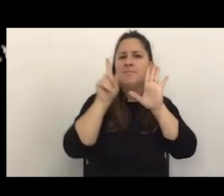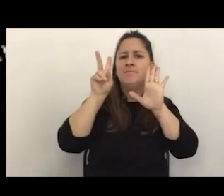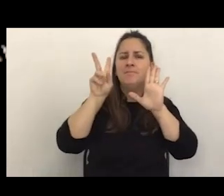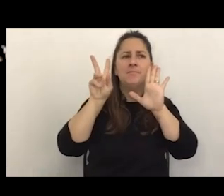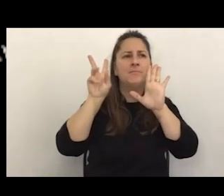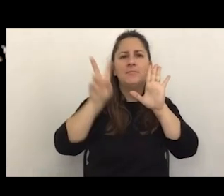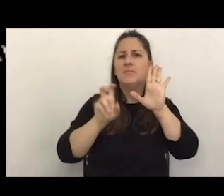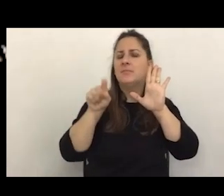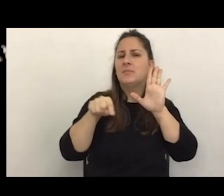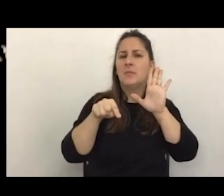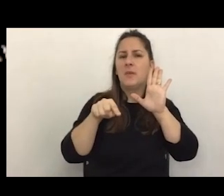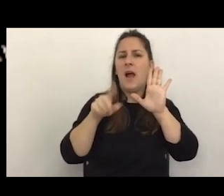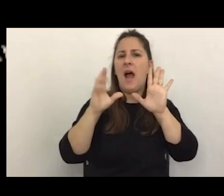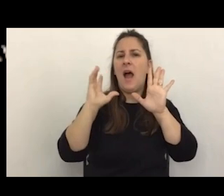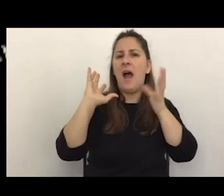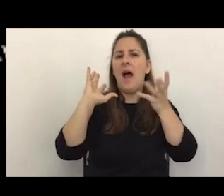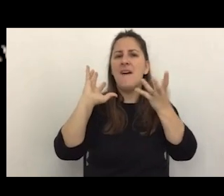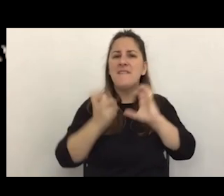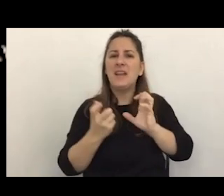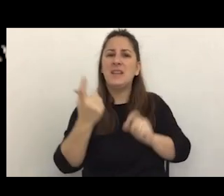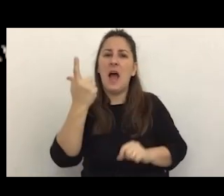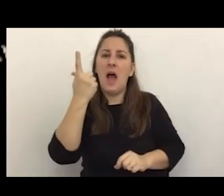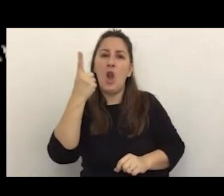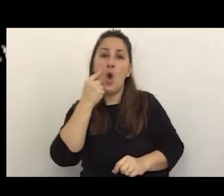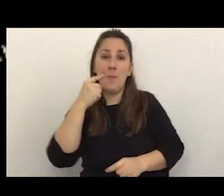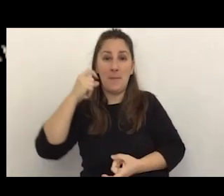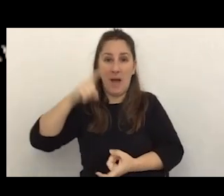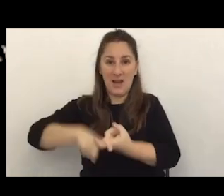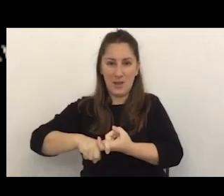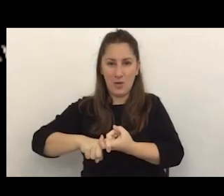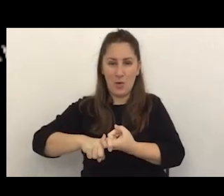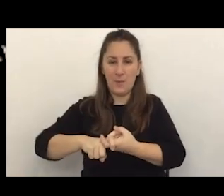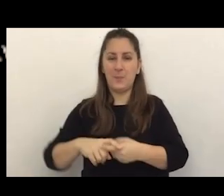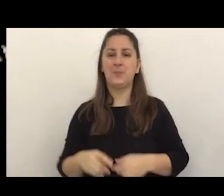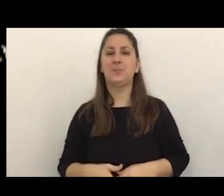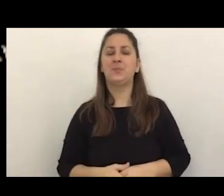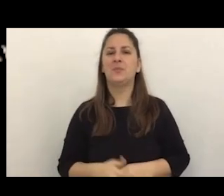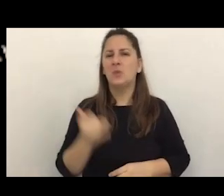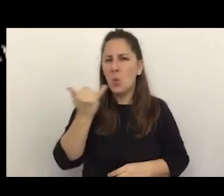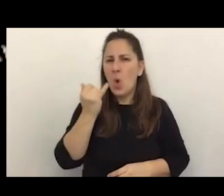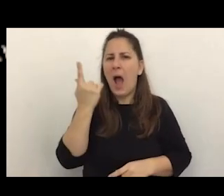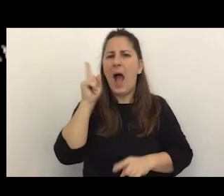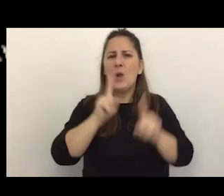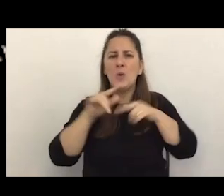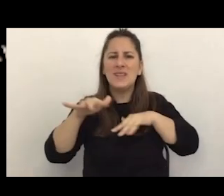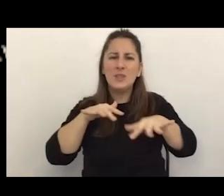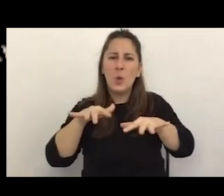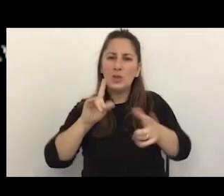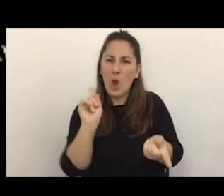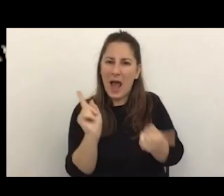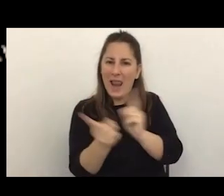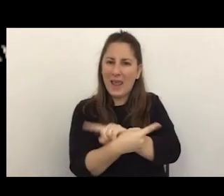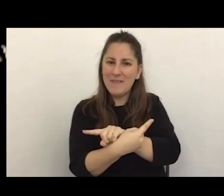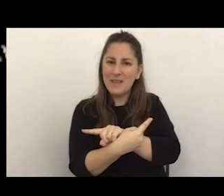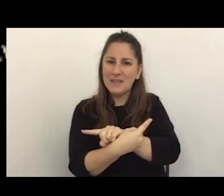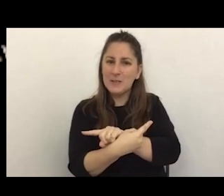afectan, digamos, al esposo, al marido en este caso. Si hubo algún caso que yo conozca, particular. no. Que yo conozca,